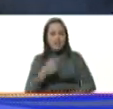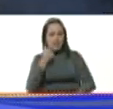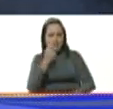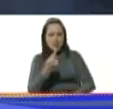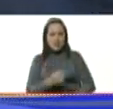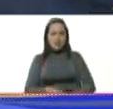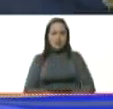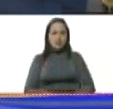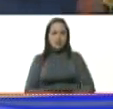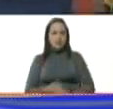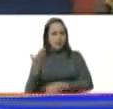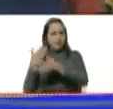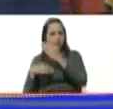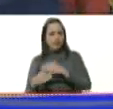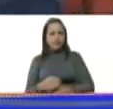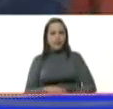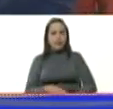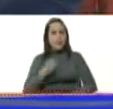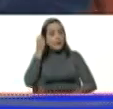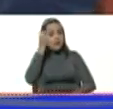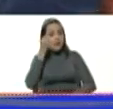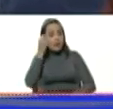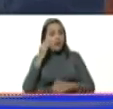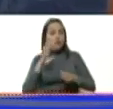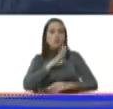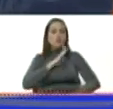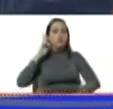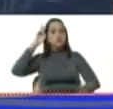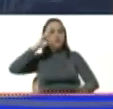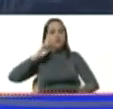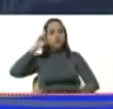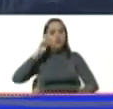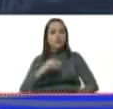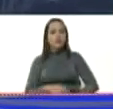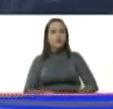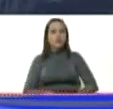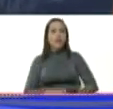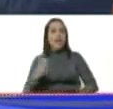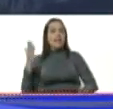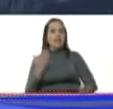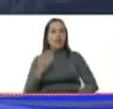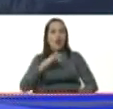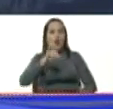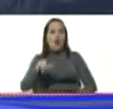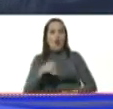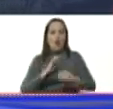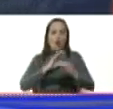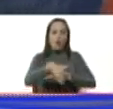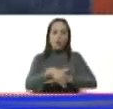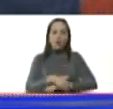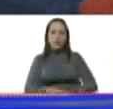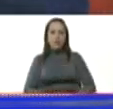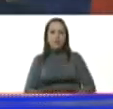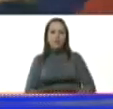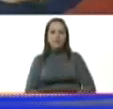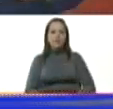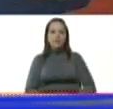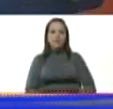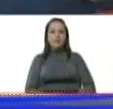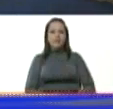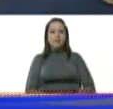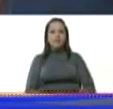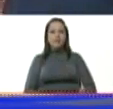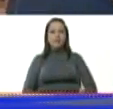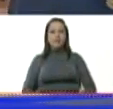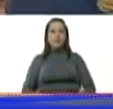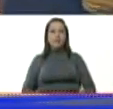autocrítica, compañera, y Jorge Rodríguez, que no está aquí. Mire, llegó Jorge Rodríguez. ¡Caramba! Pete Rose acaba de llegar. Apareció y dijo.